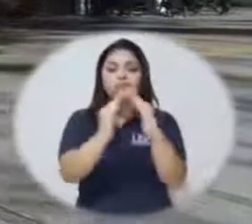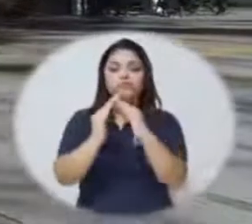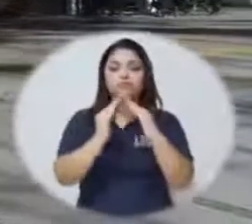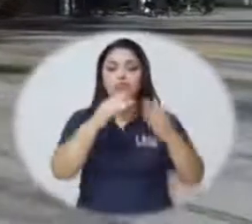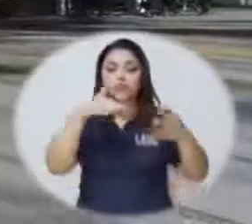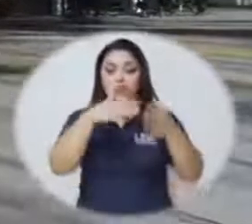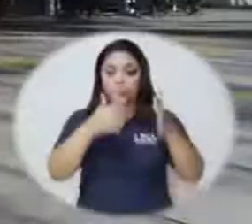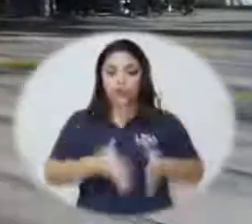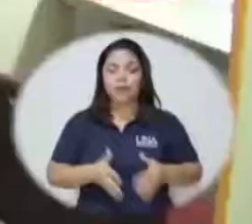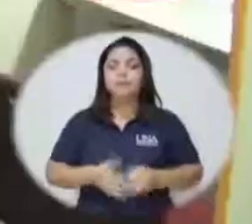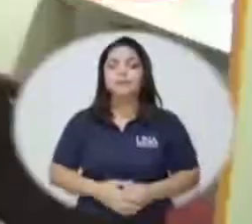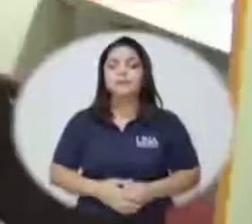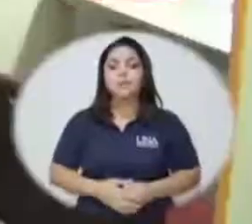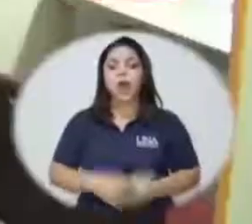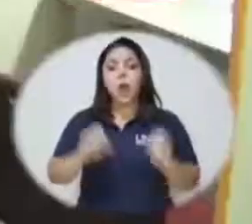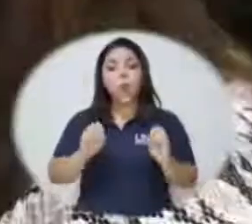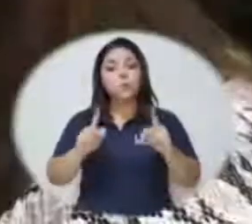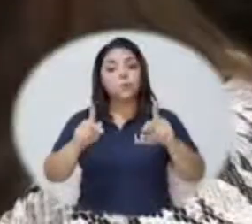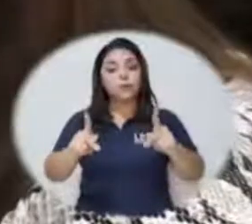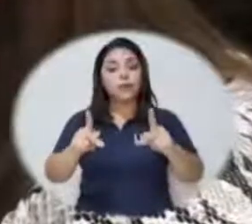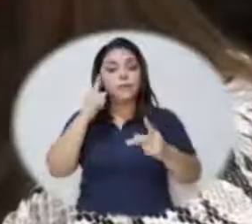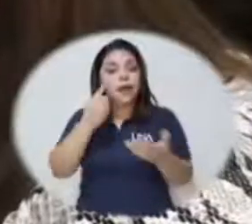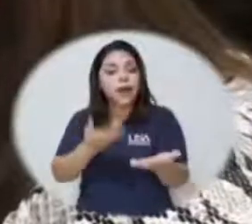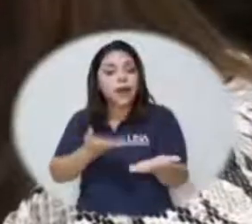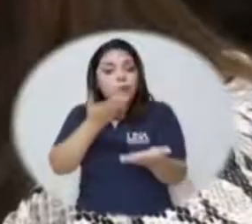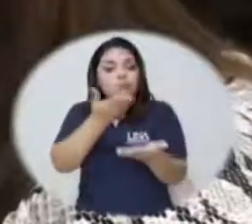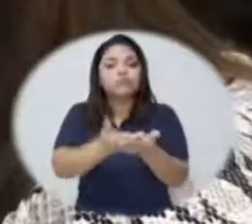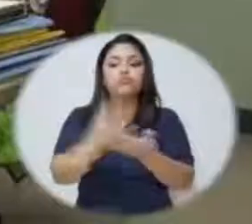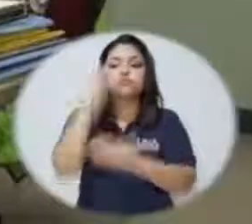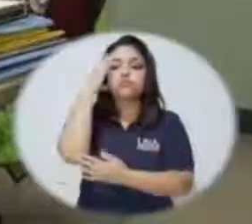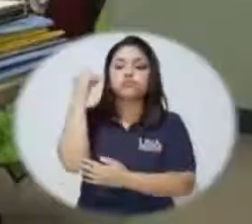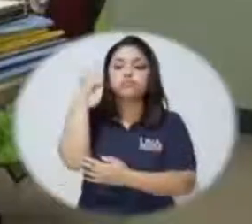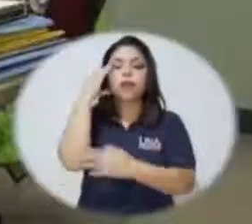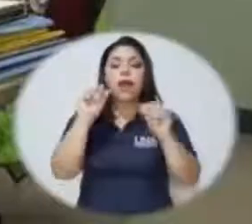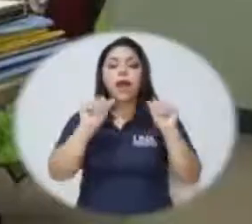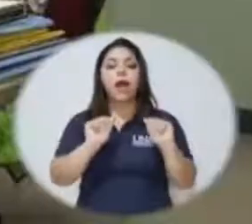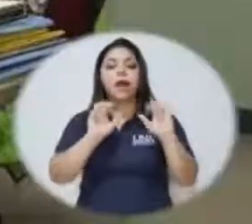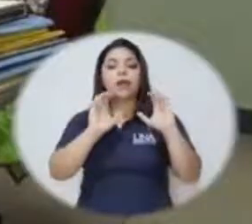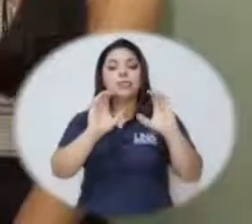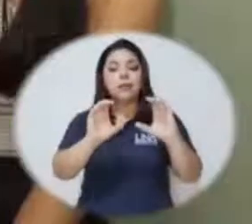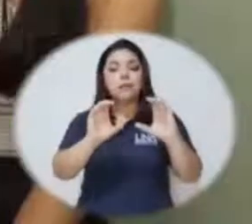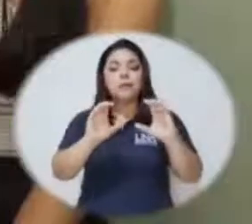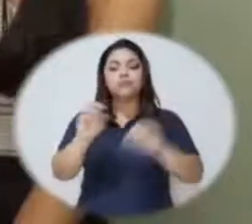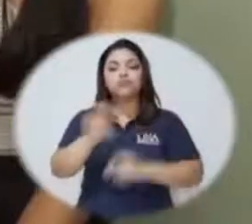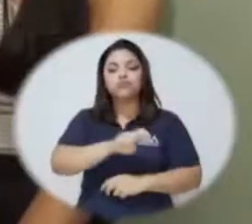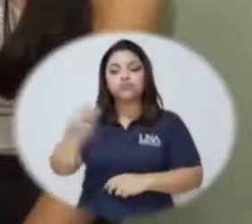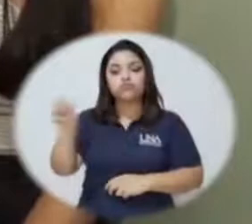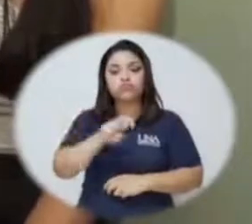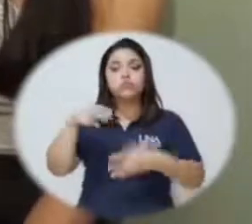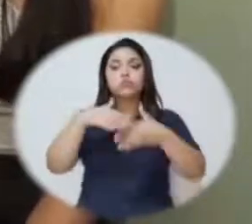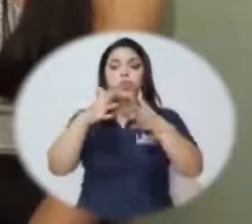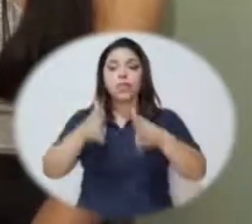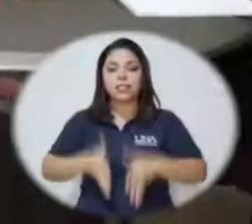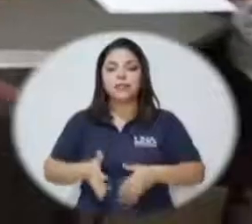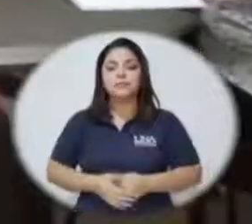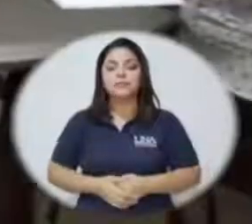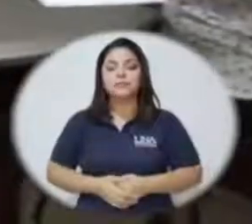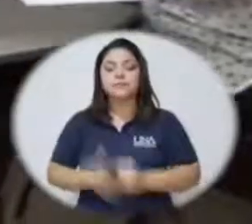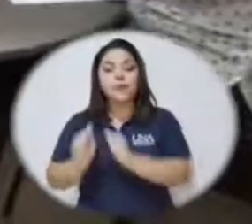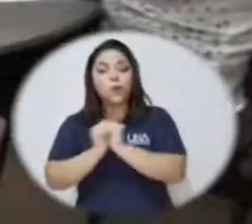residencias estudiantiles, oportunidades de aporte para experiencias académicas de movilidad